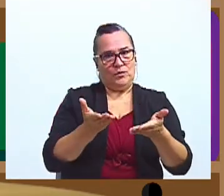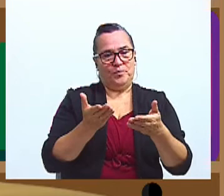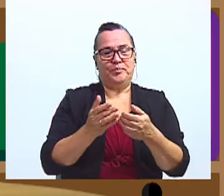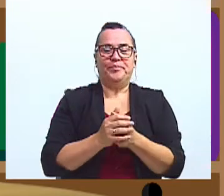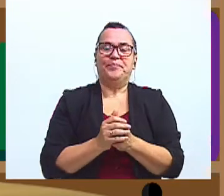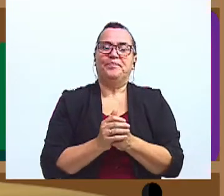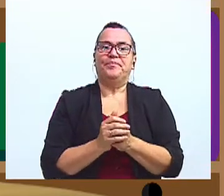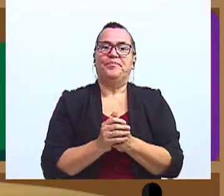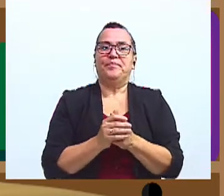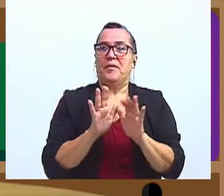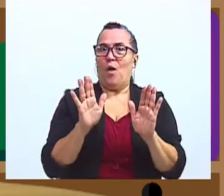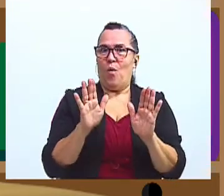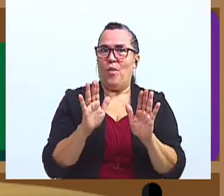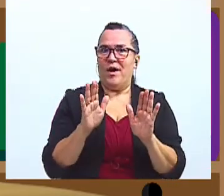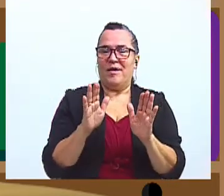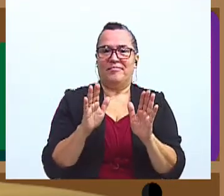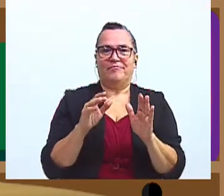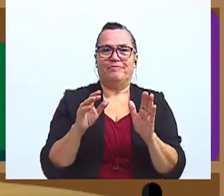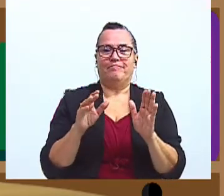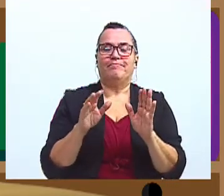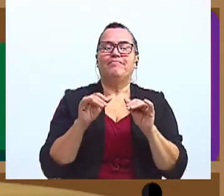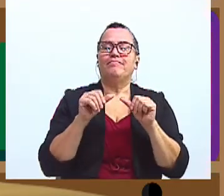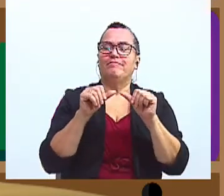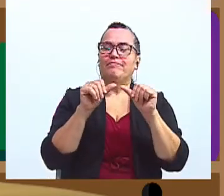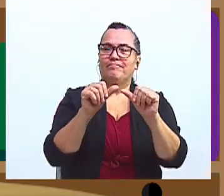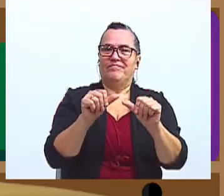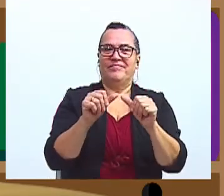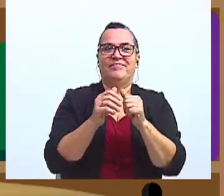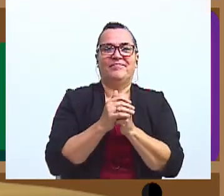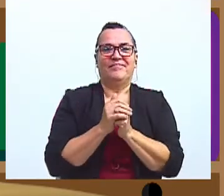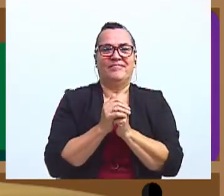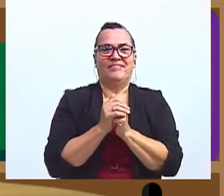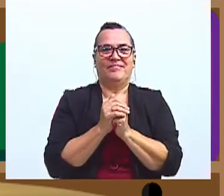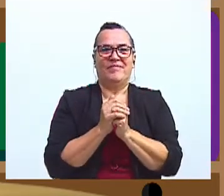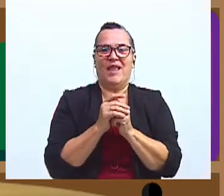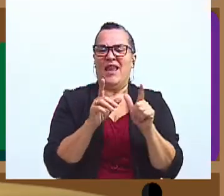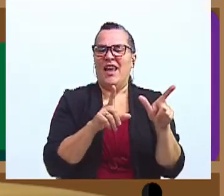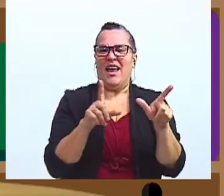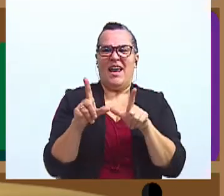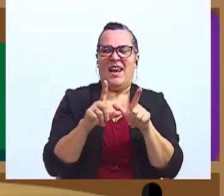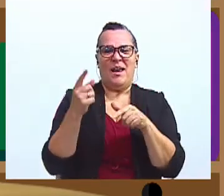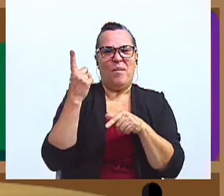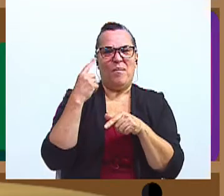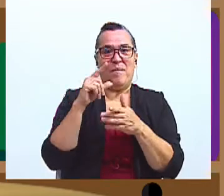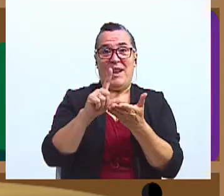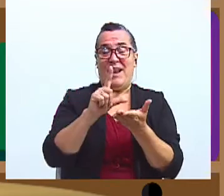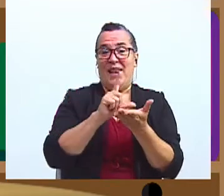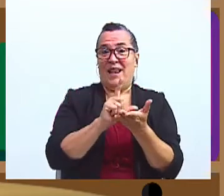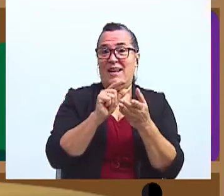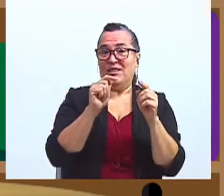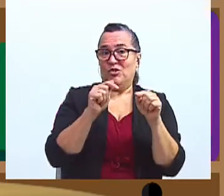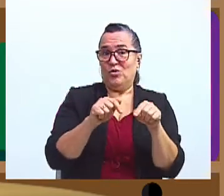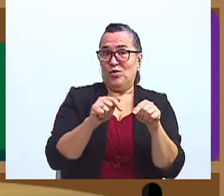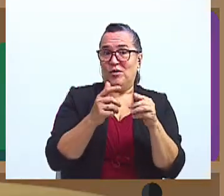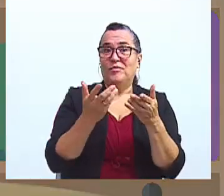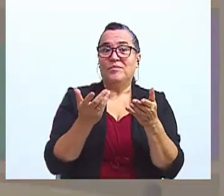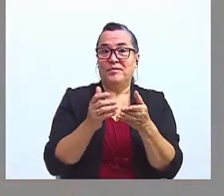Bueno, sin más que agregar, vamos a prepararnos para la lección de hoy.